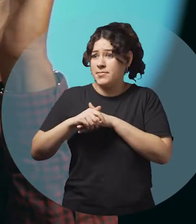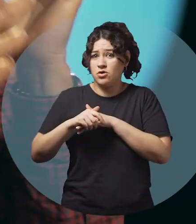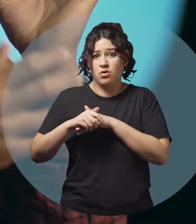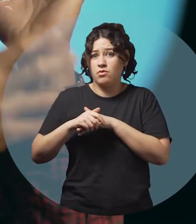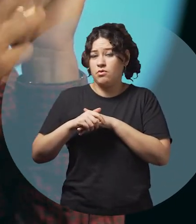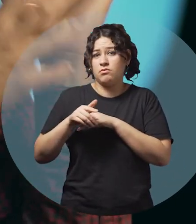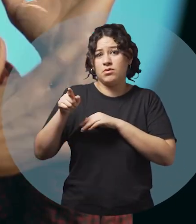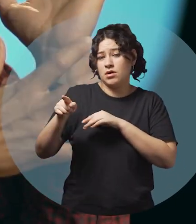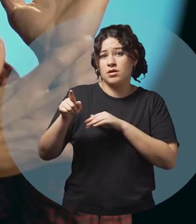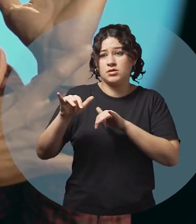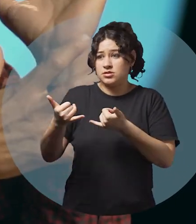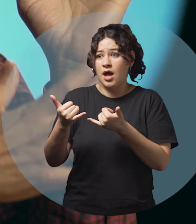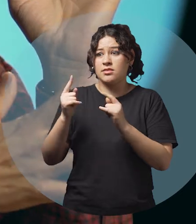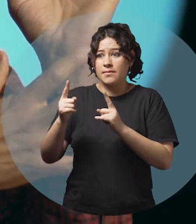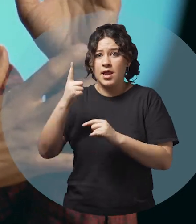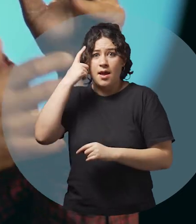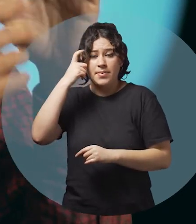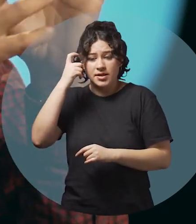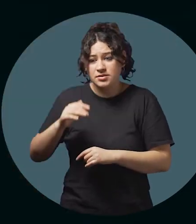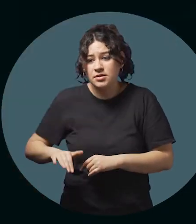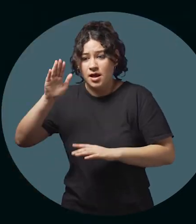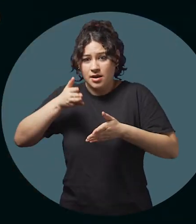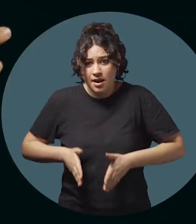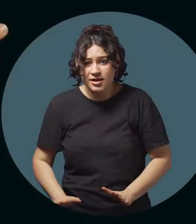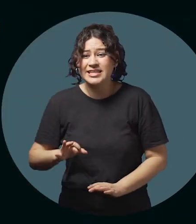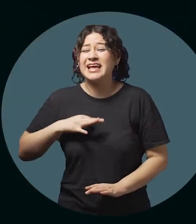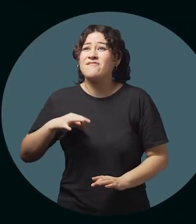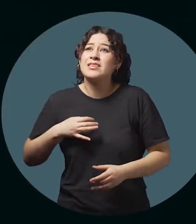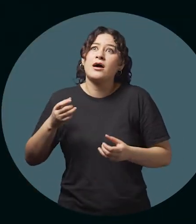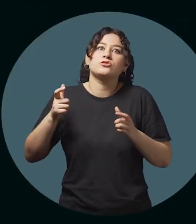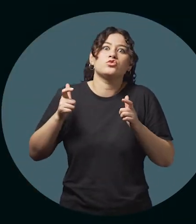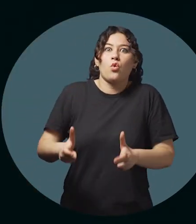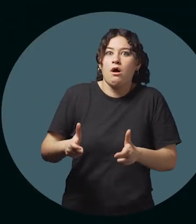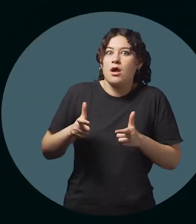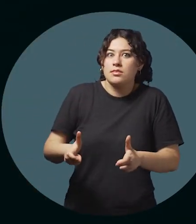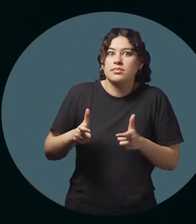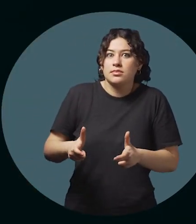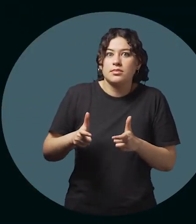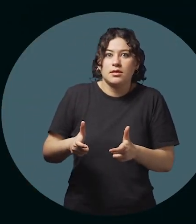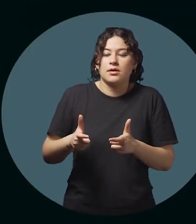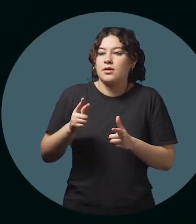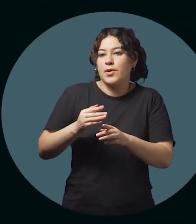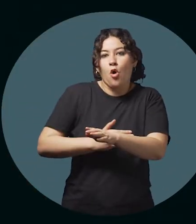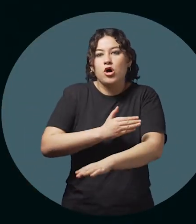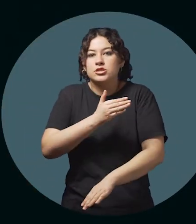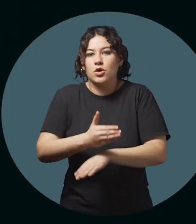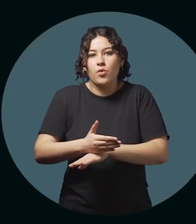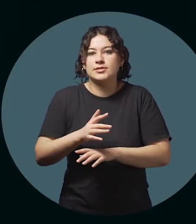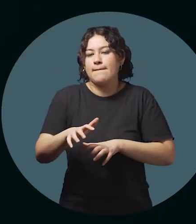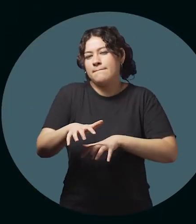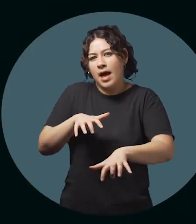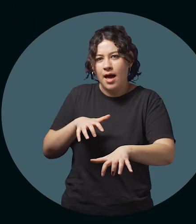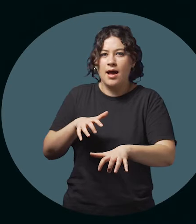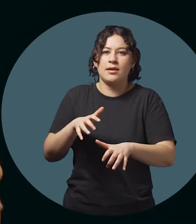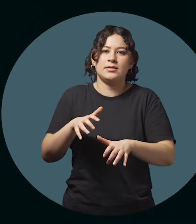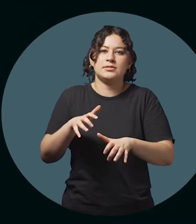que tuvo su poliomielitis al nacer, que está vivo de milagro, que tiene todas las consecuencias de las